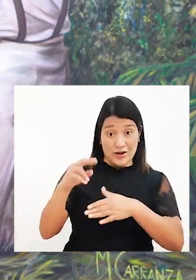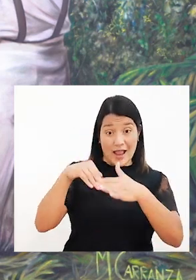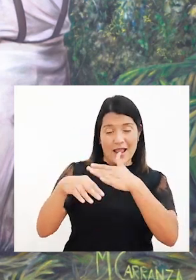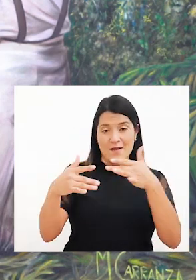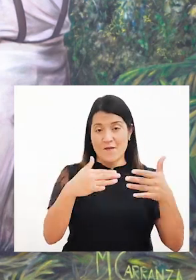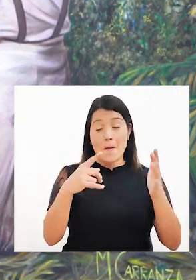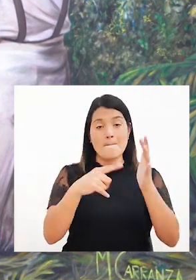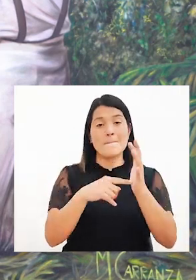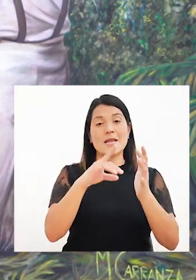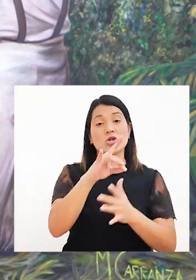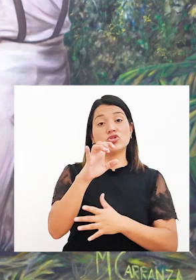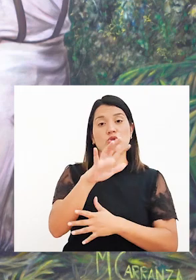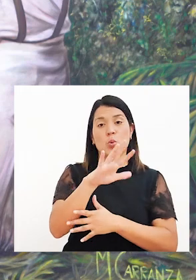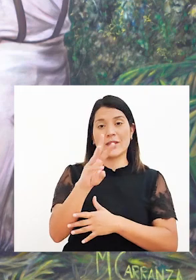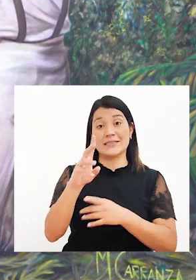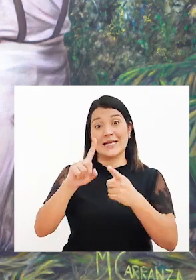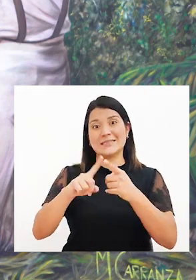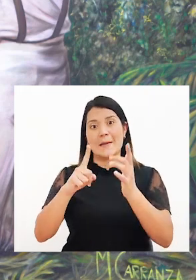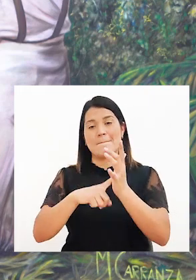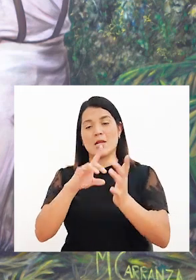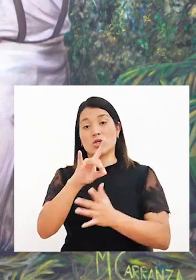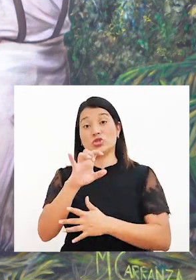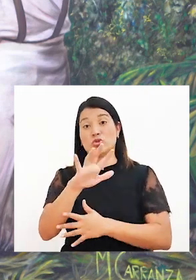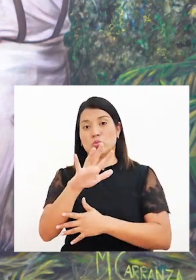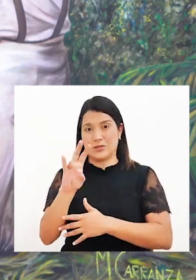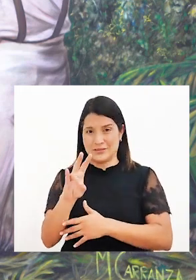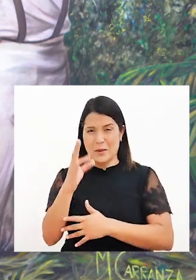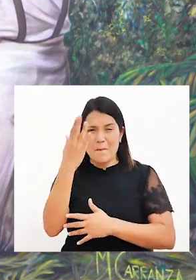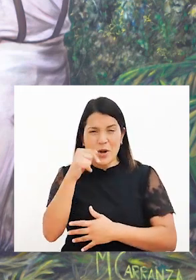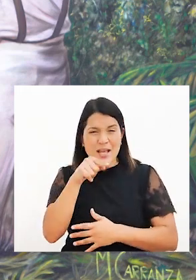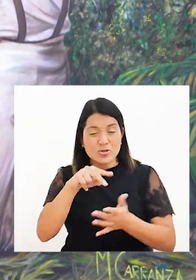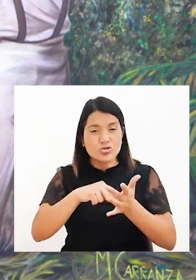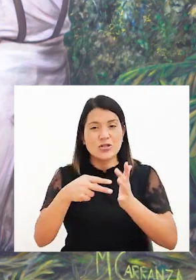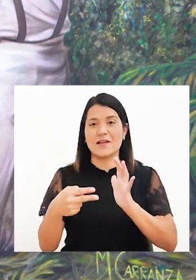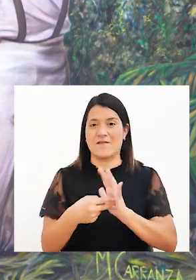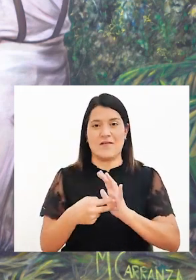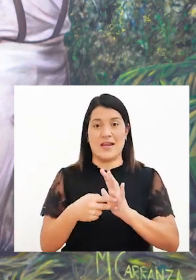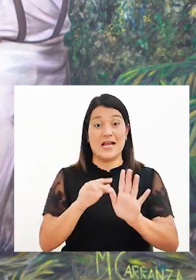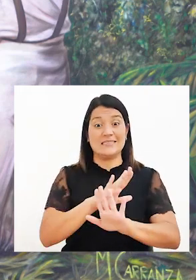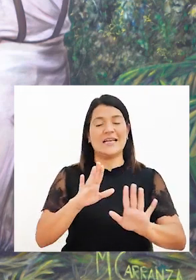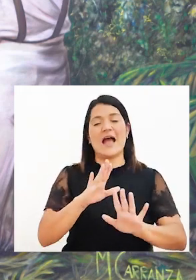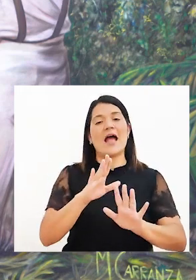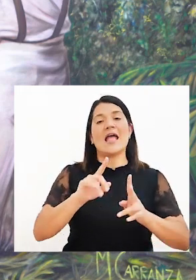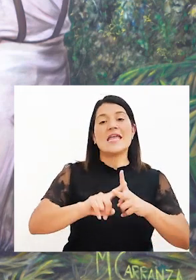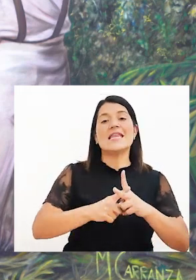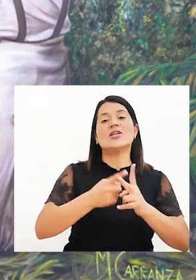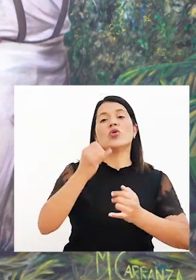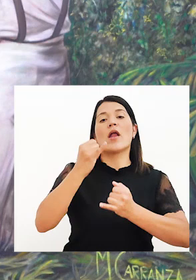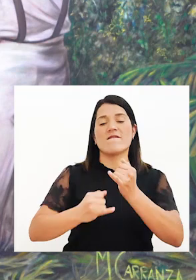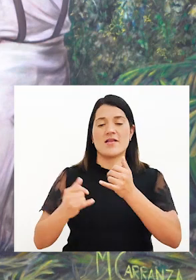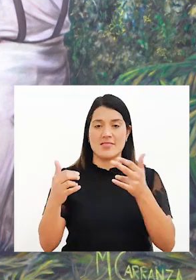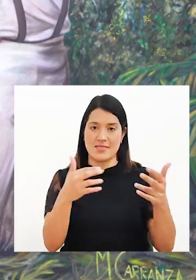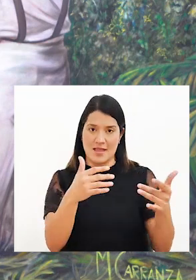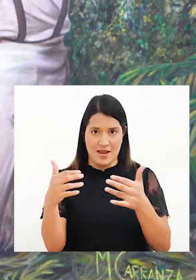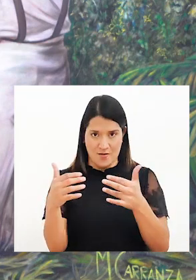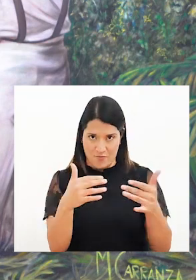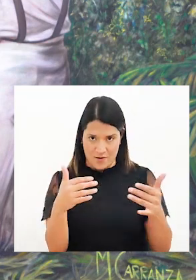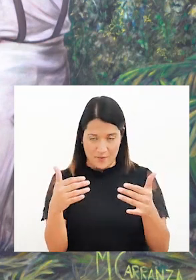56-57, porque representó, como señalé, el inicio del fin de la guerra, la rendición,